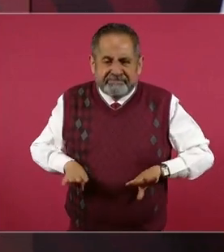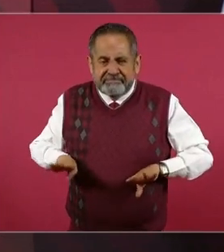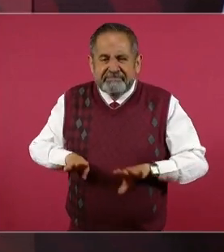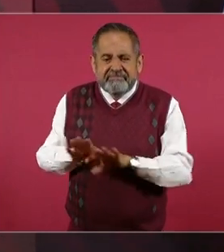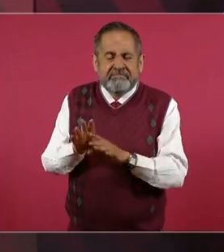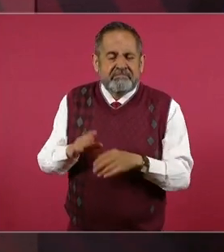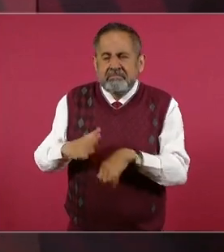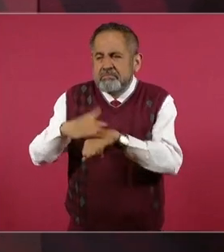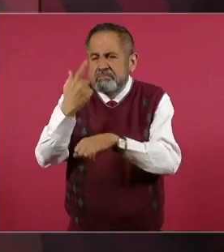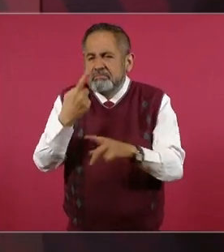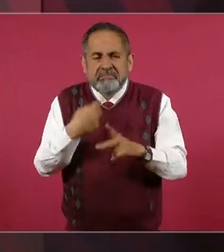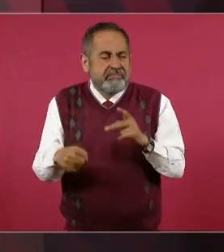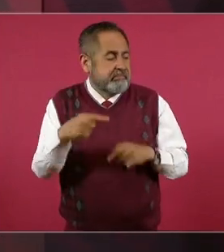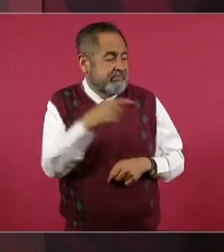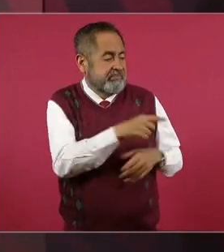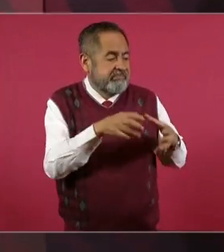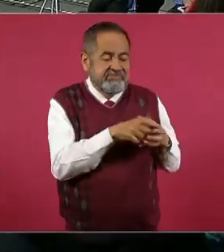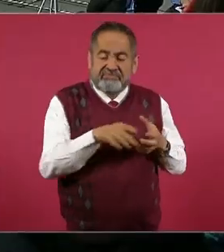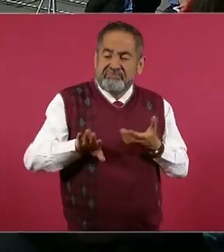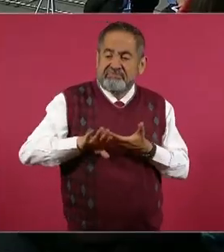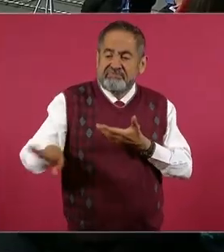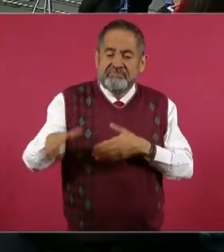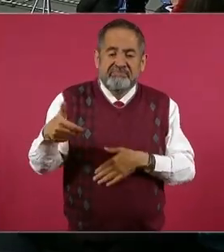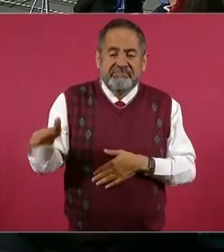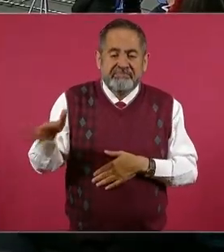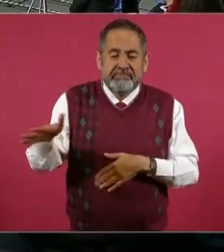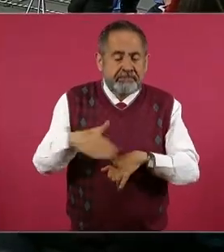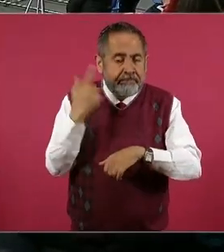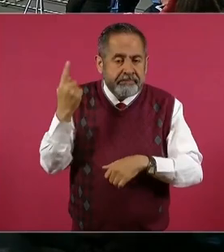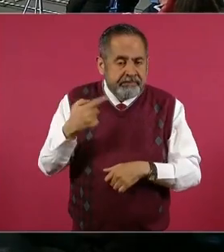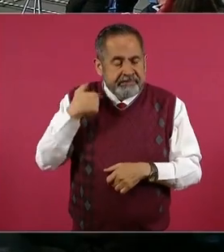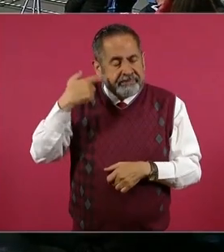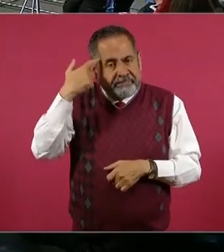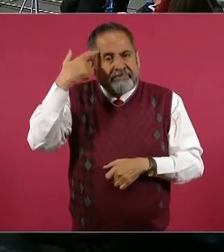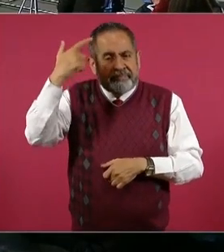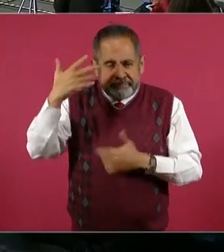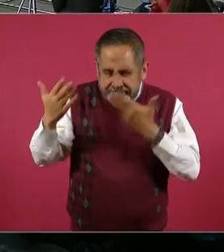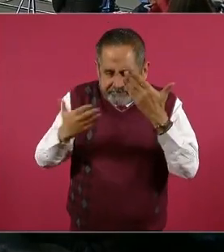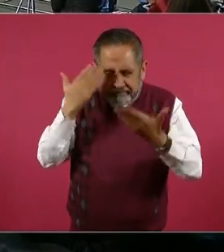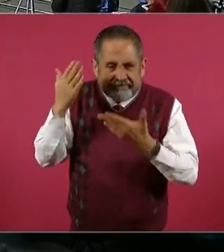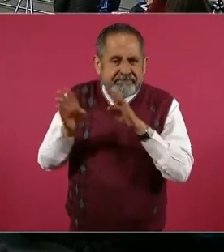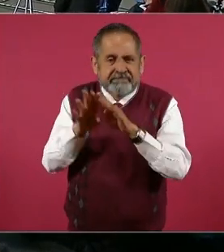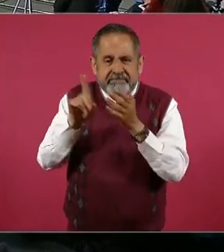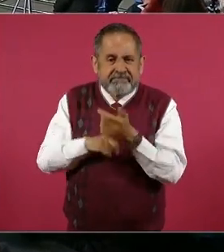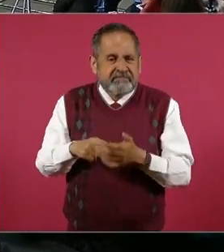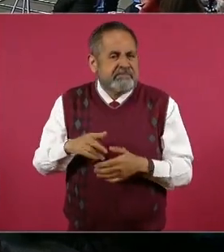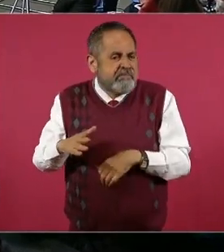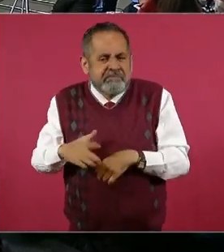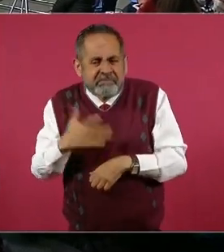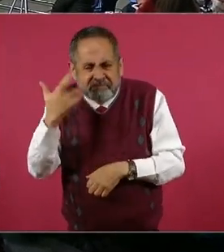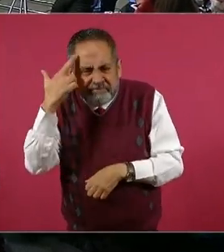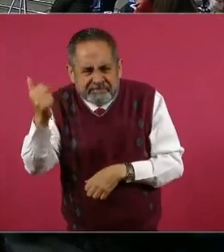el clasismo? ¿Por qué el racismo? ¿Por qué fomentan